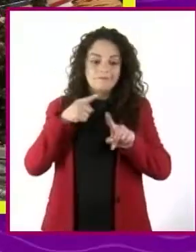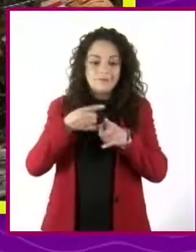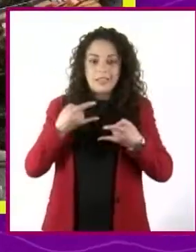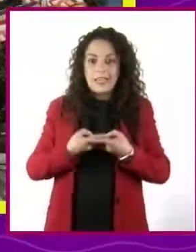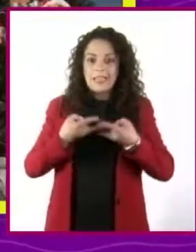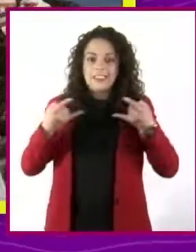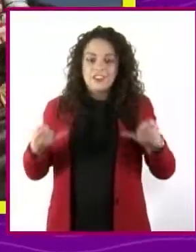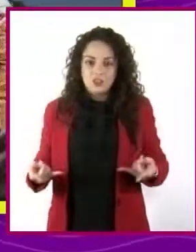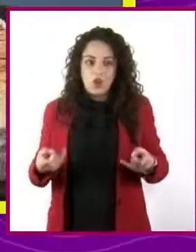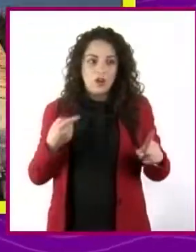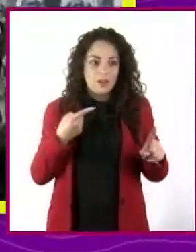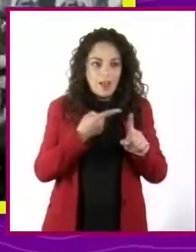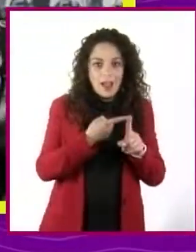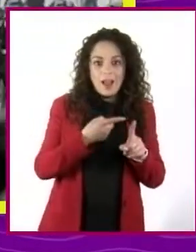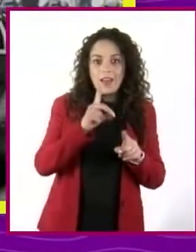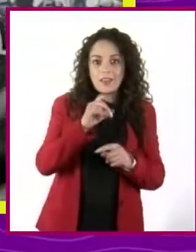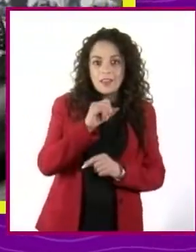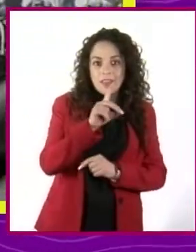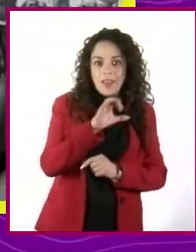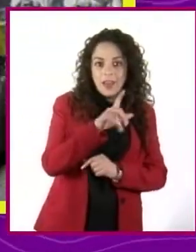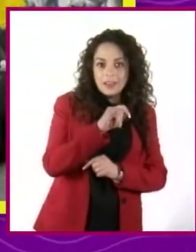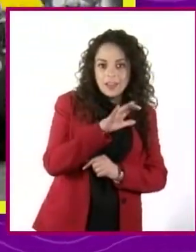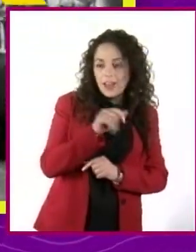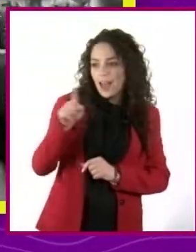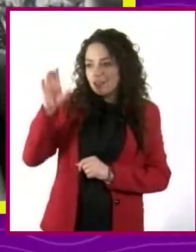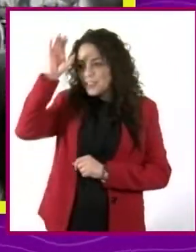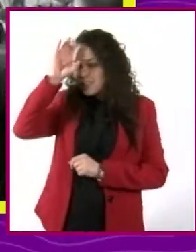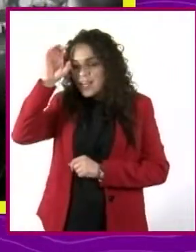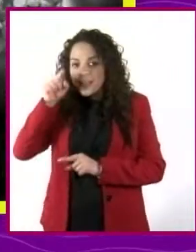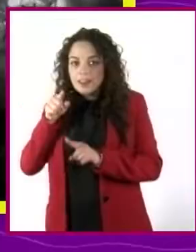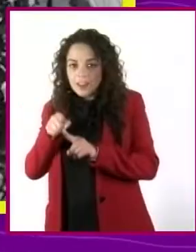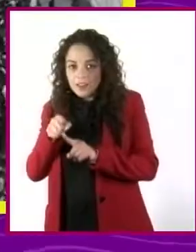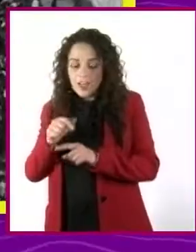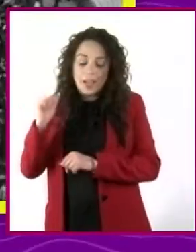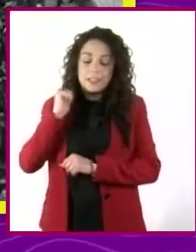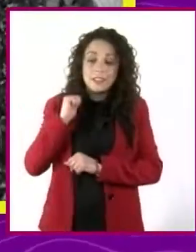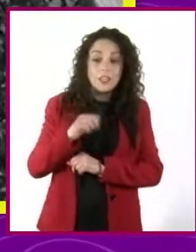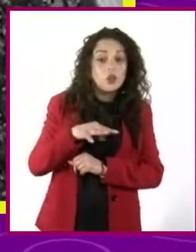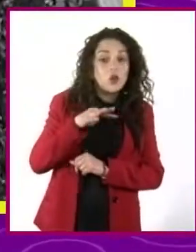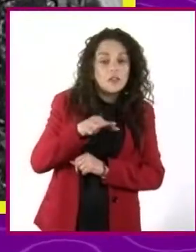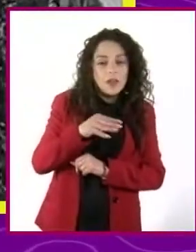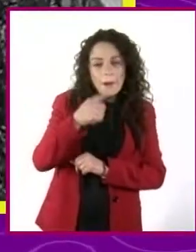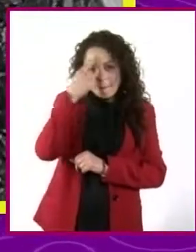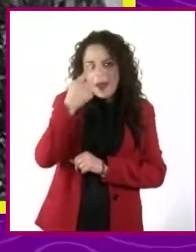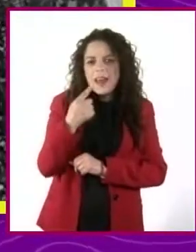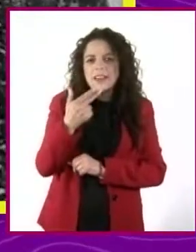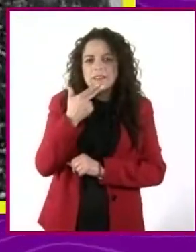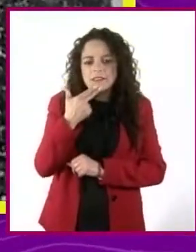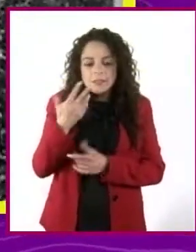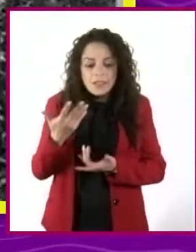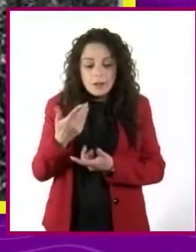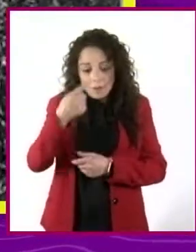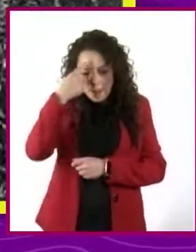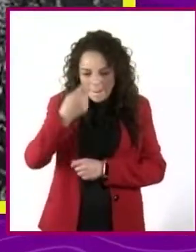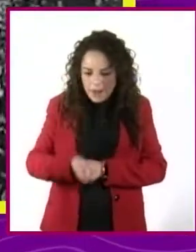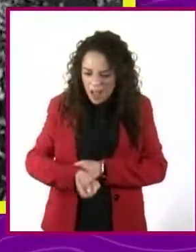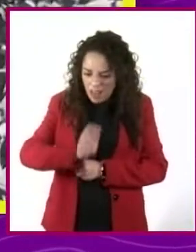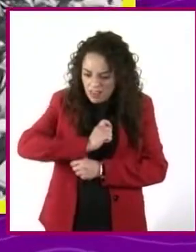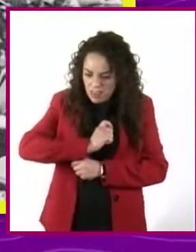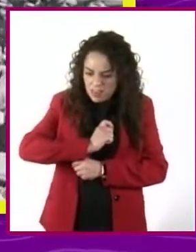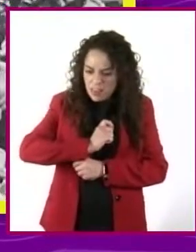la científica. Durante el siglo XIX, sirvió para consolidar una identidad